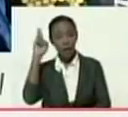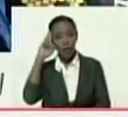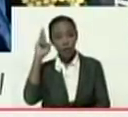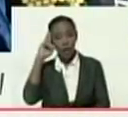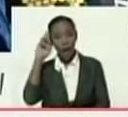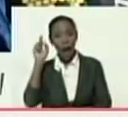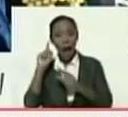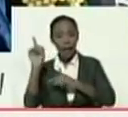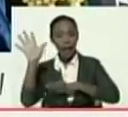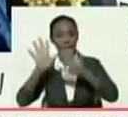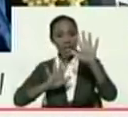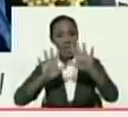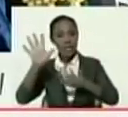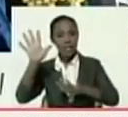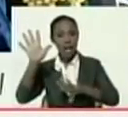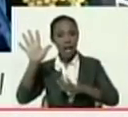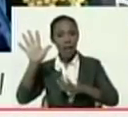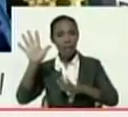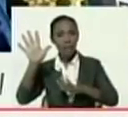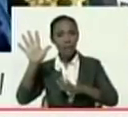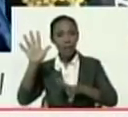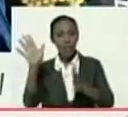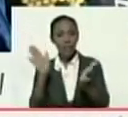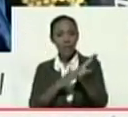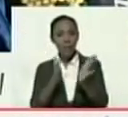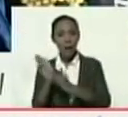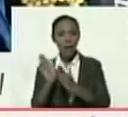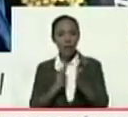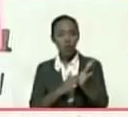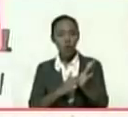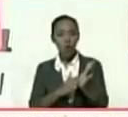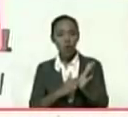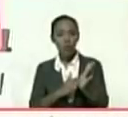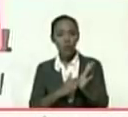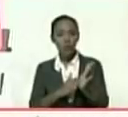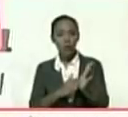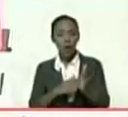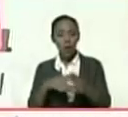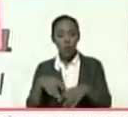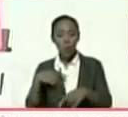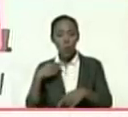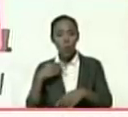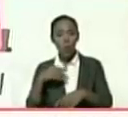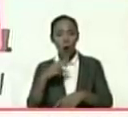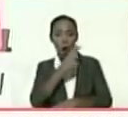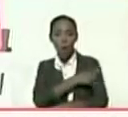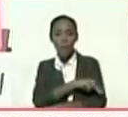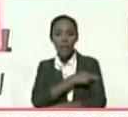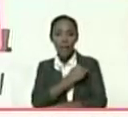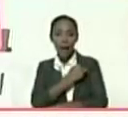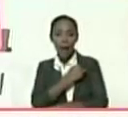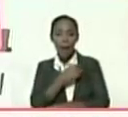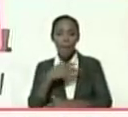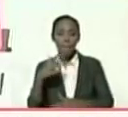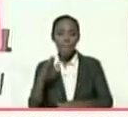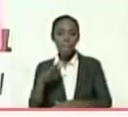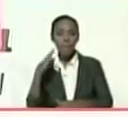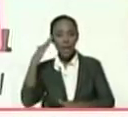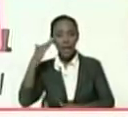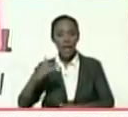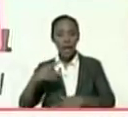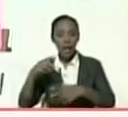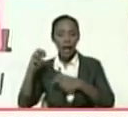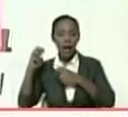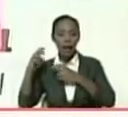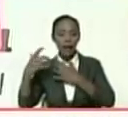aquel 15 de marzo, cuando salimos del hospital militar y nos fuimos